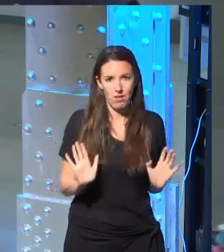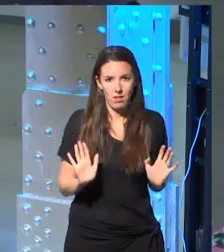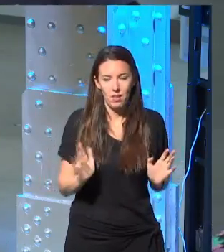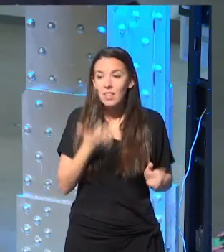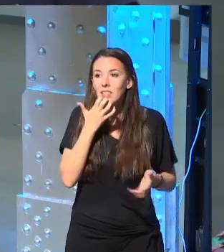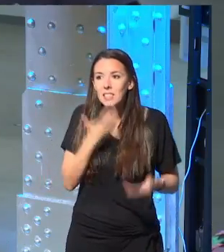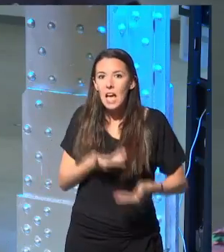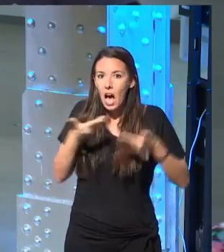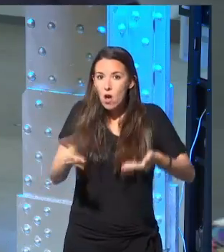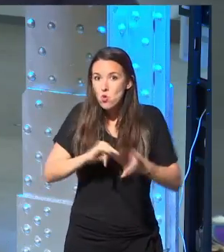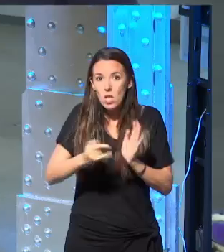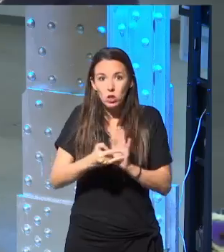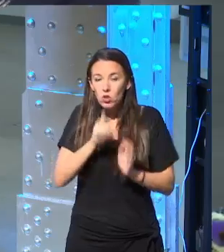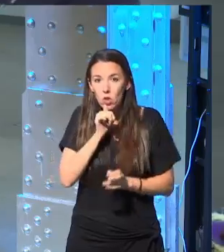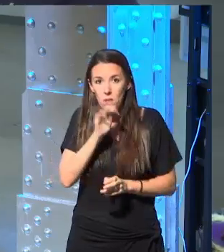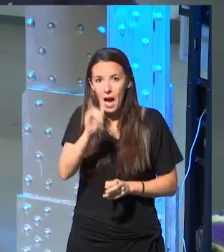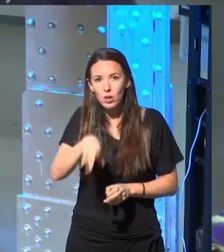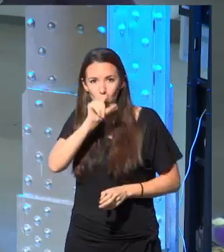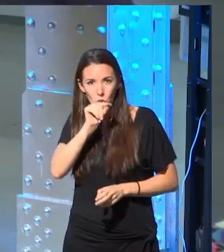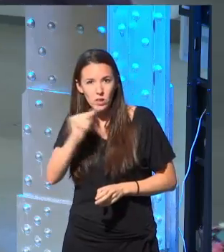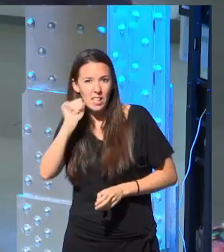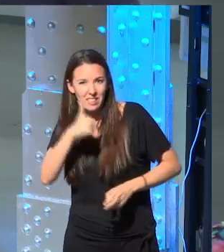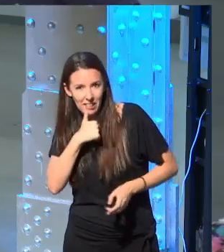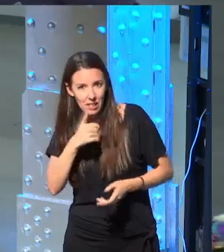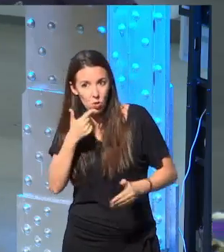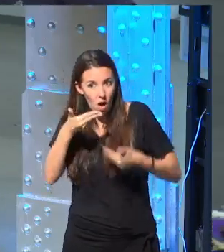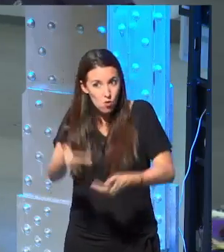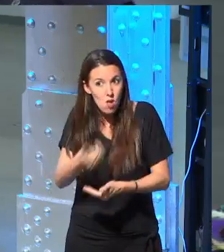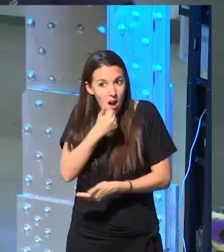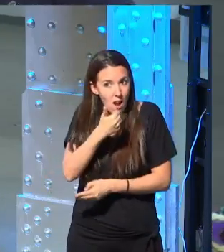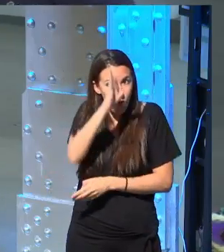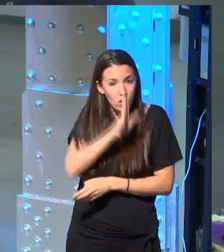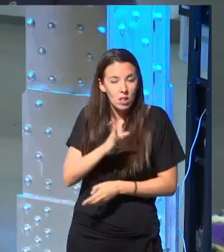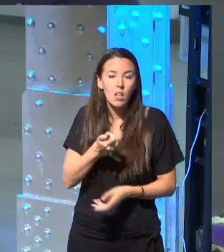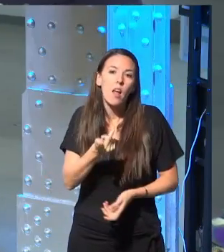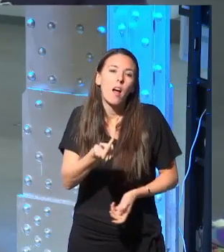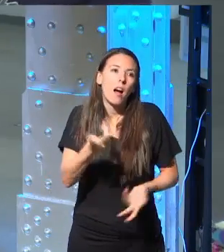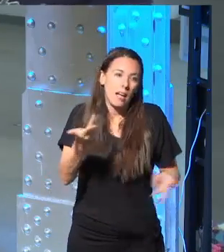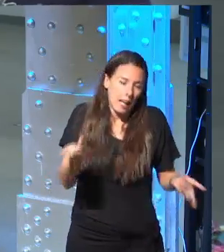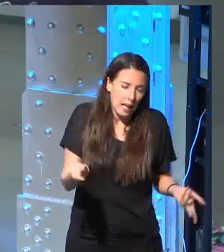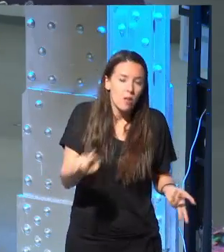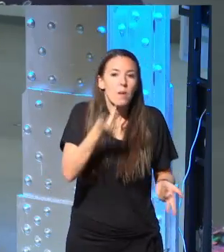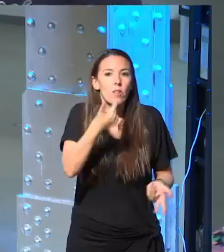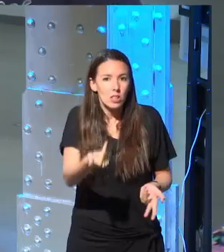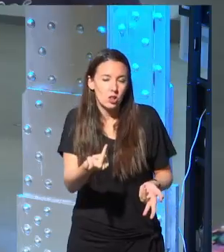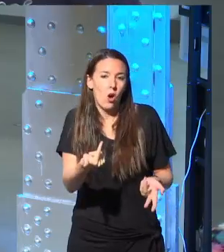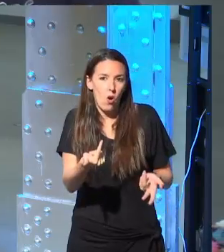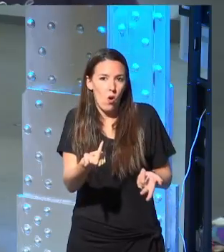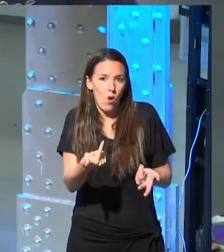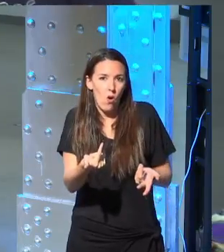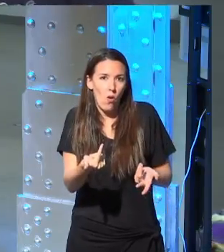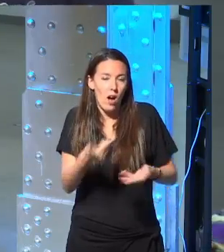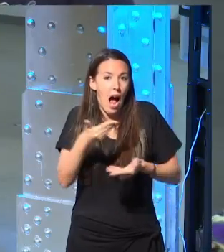llega a ayudar a resolverlo... ¿Tenías un Twitter secreto de fondo que te iba a ayudar? No, pero claro, yo lo que no hice fue decir, lo ha resuelto... ¿El ayudante